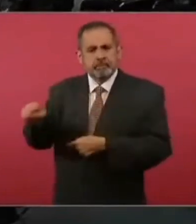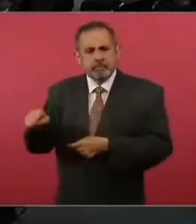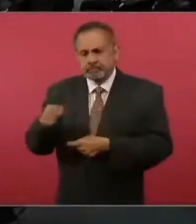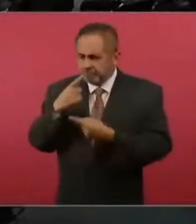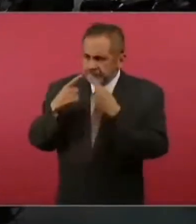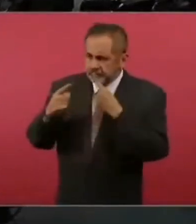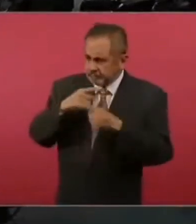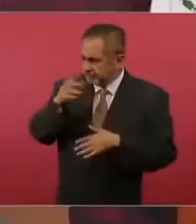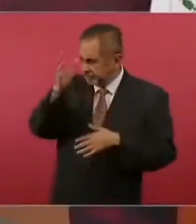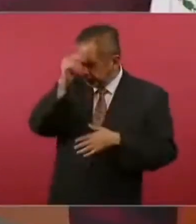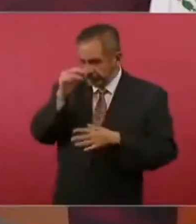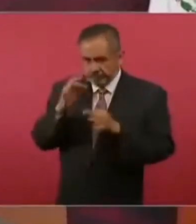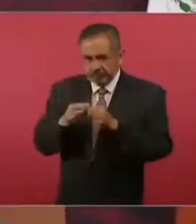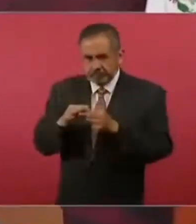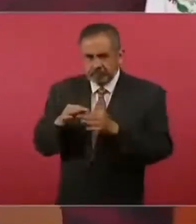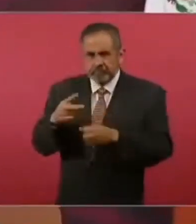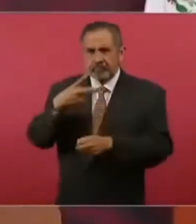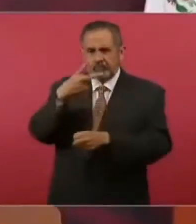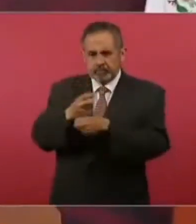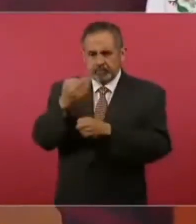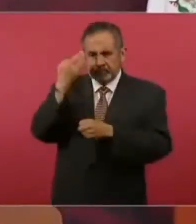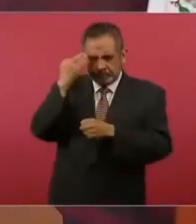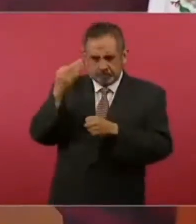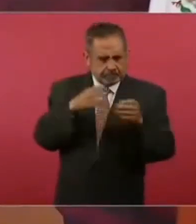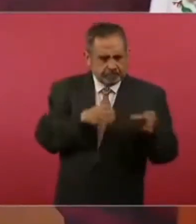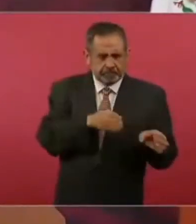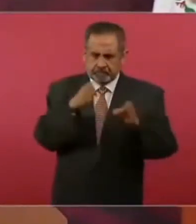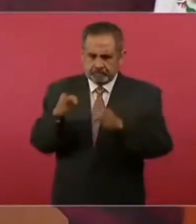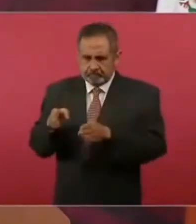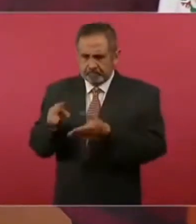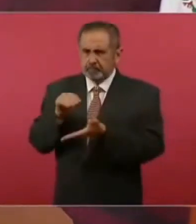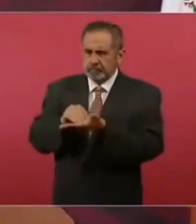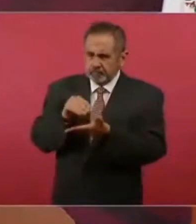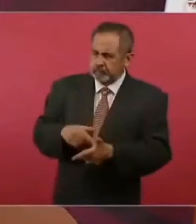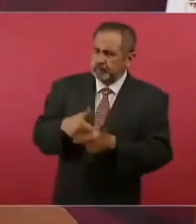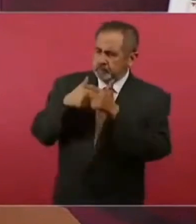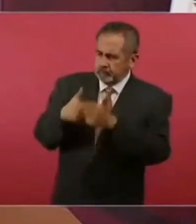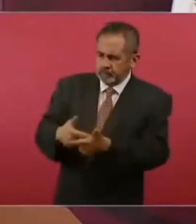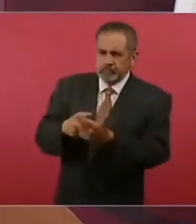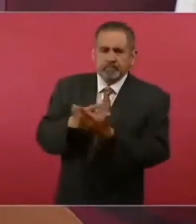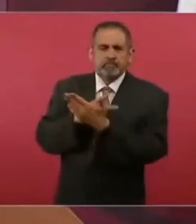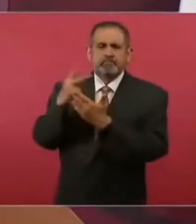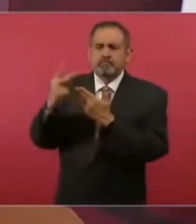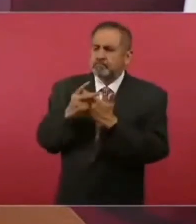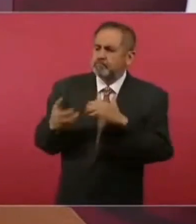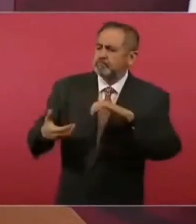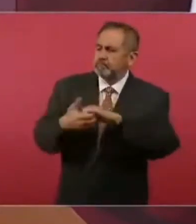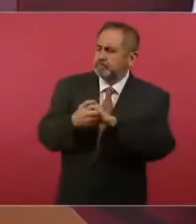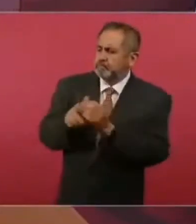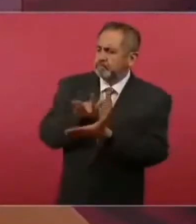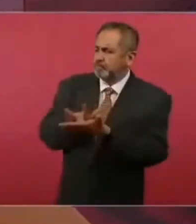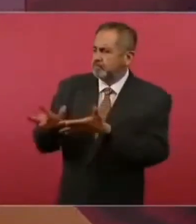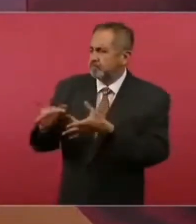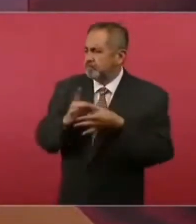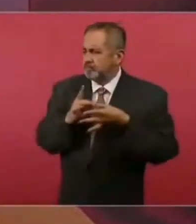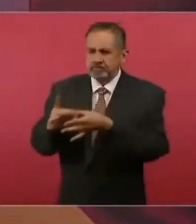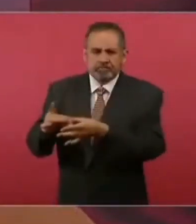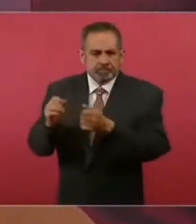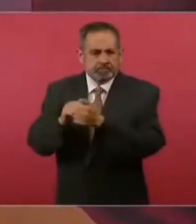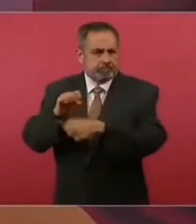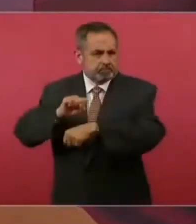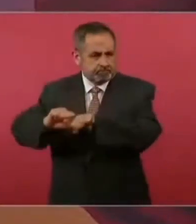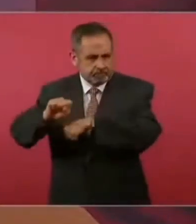y acordamos una segunda etapa para el programa de cooperación con El Salvador.